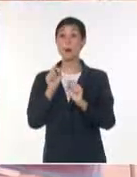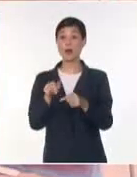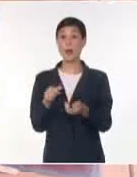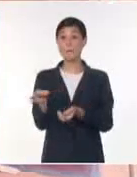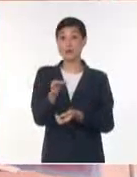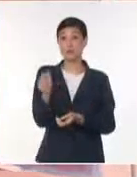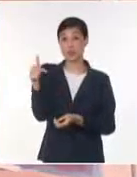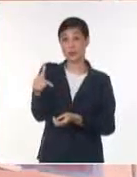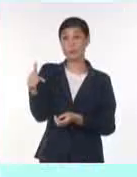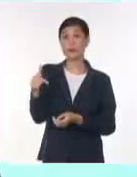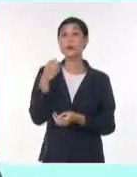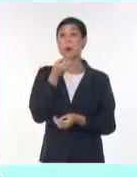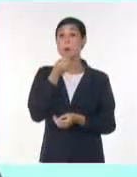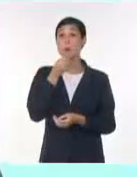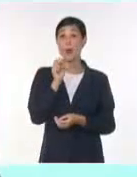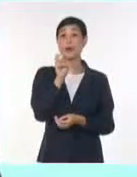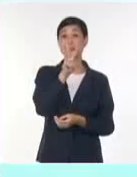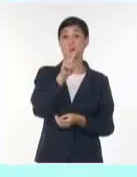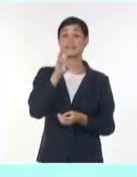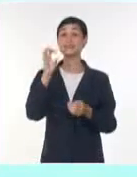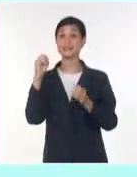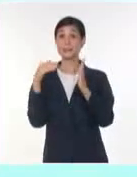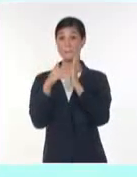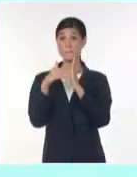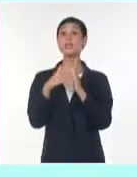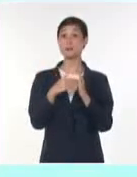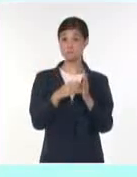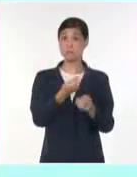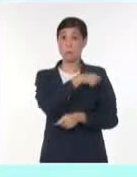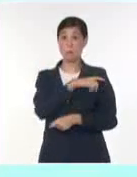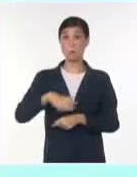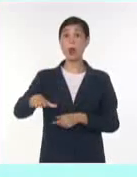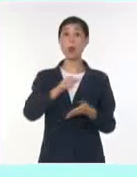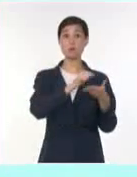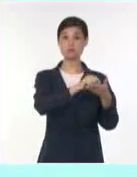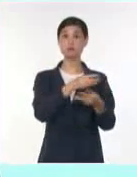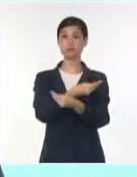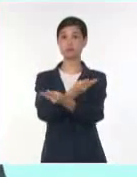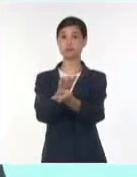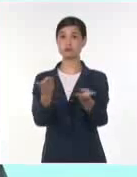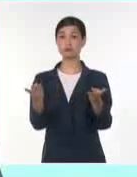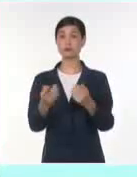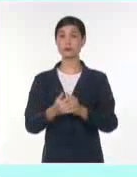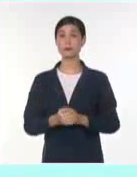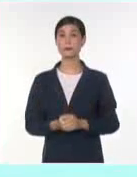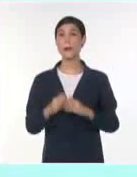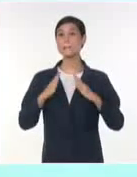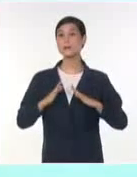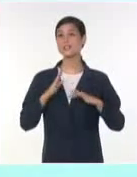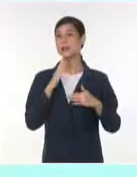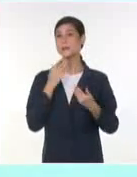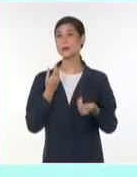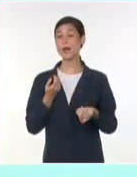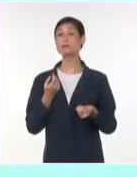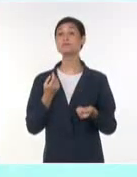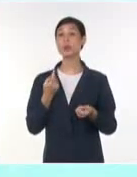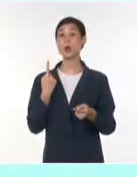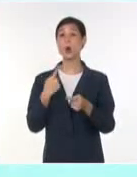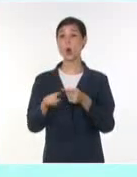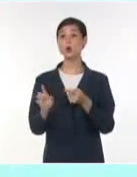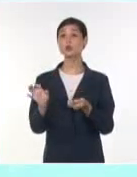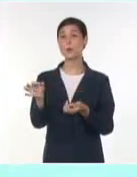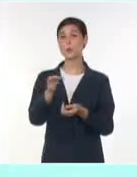otras 30.000 personas. Está proyectado que el agua vaya hacia el municipio de Tahuasco, municipio que en este momento no cuenta con acueducto ni